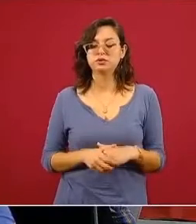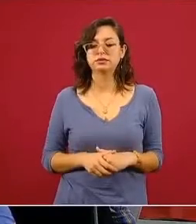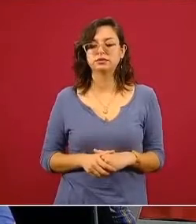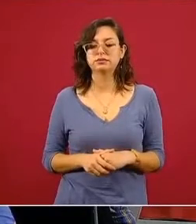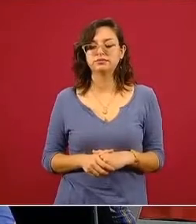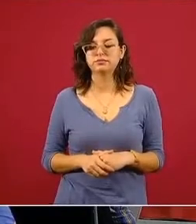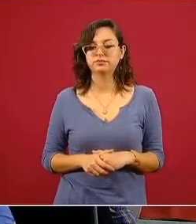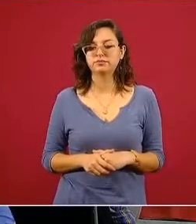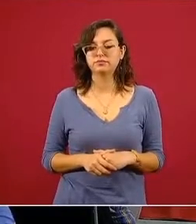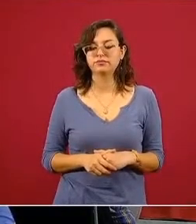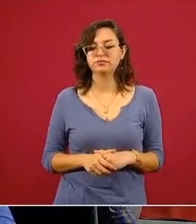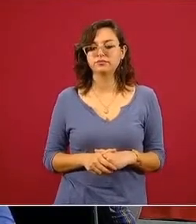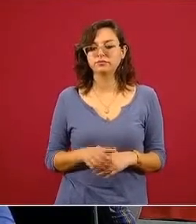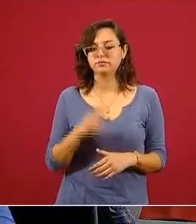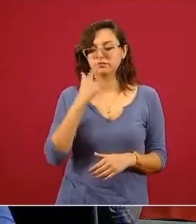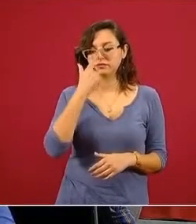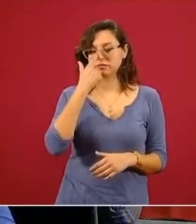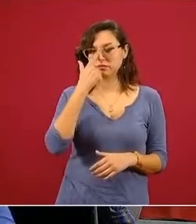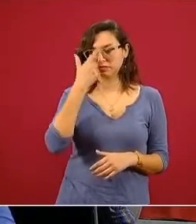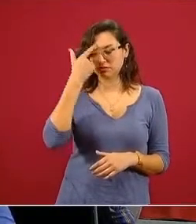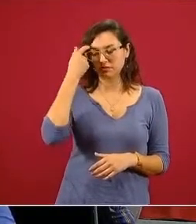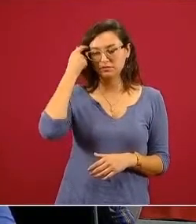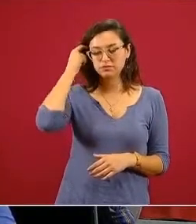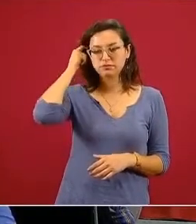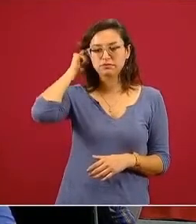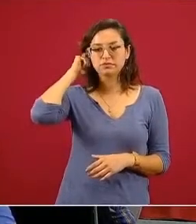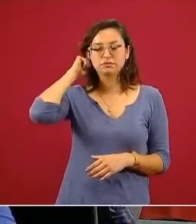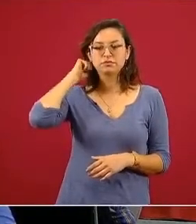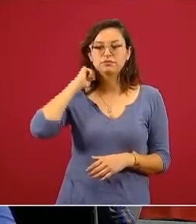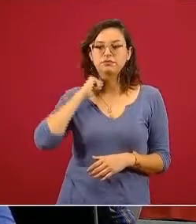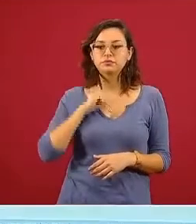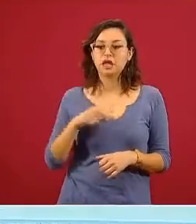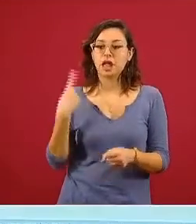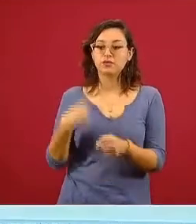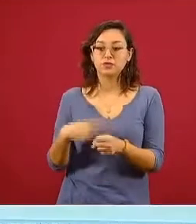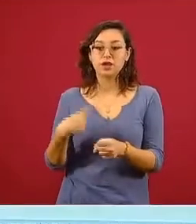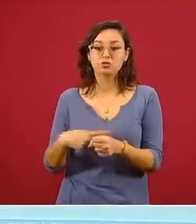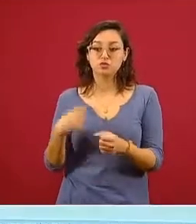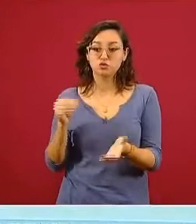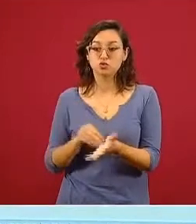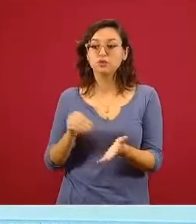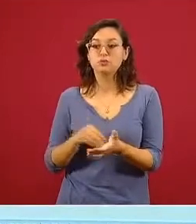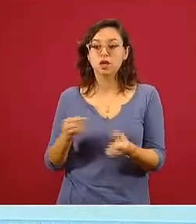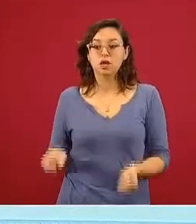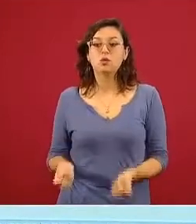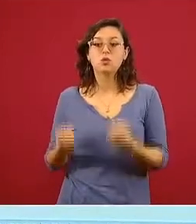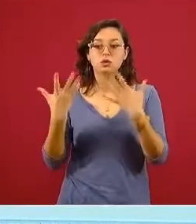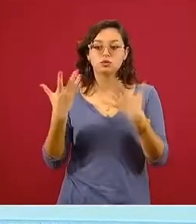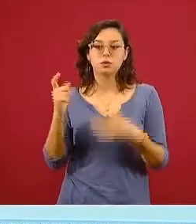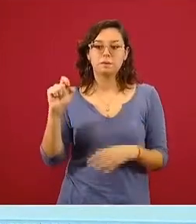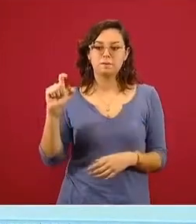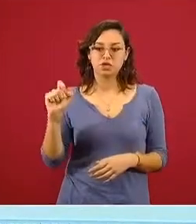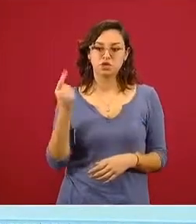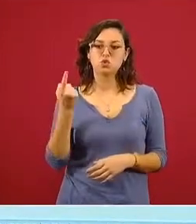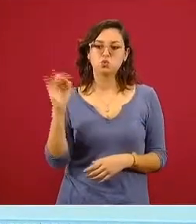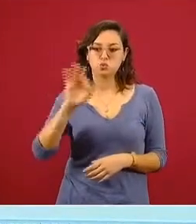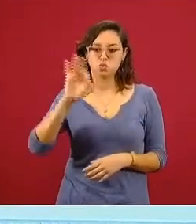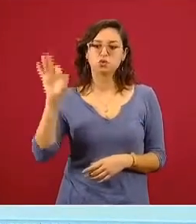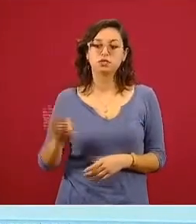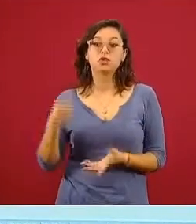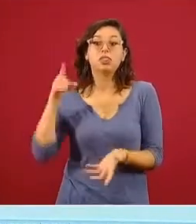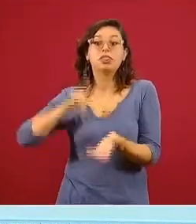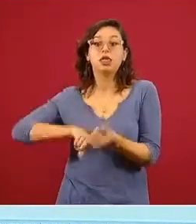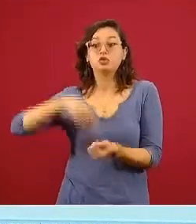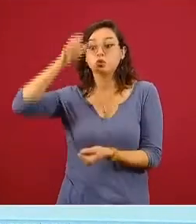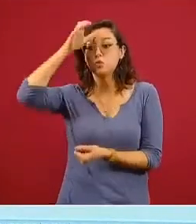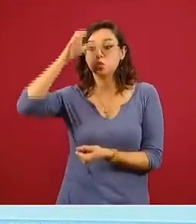menos 29%. Veamos cómo los casos activos estimados representan el 21% de todos los casos que hasta el